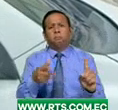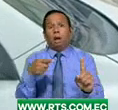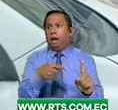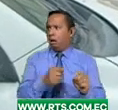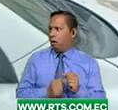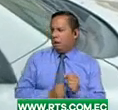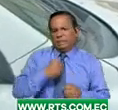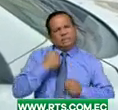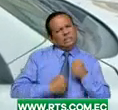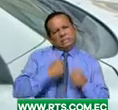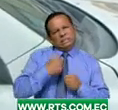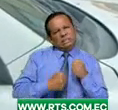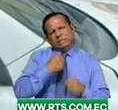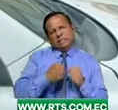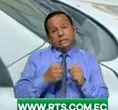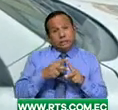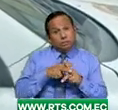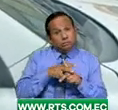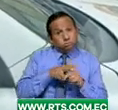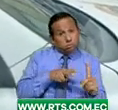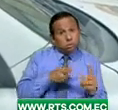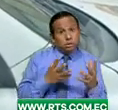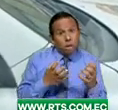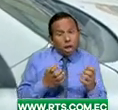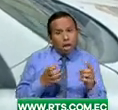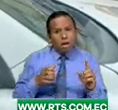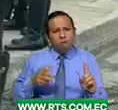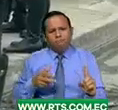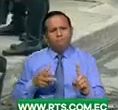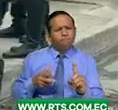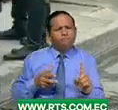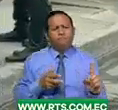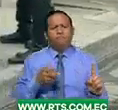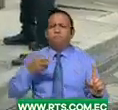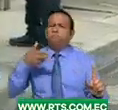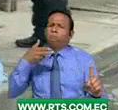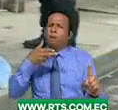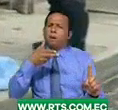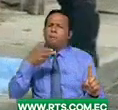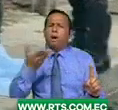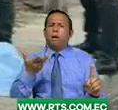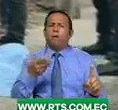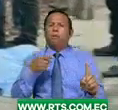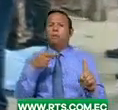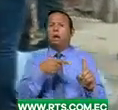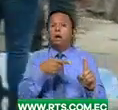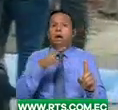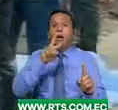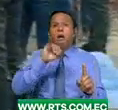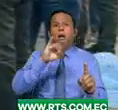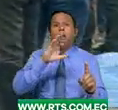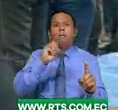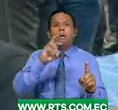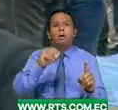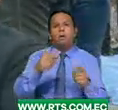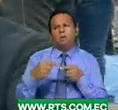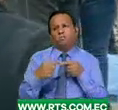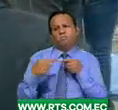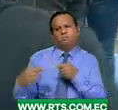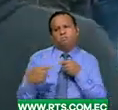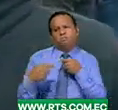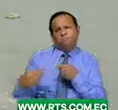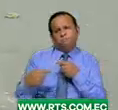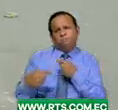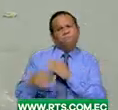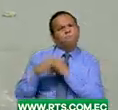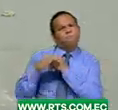de los agresores y no lo logra. Según testigos, Víctor luchó con uno de los gatilleros para salvar su vida, pero